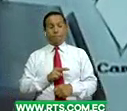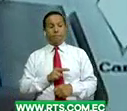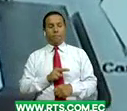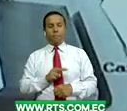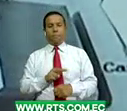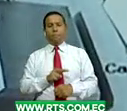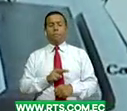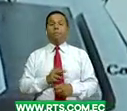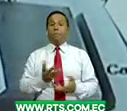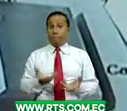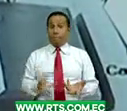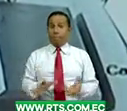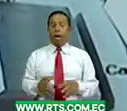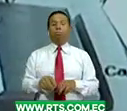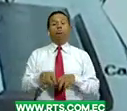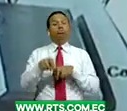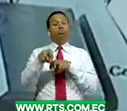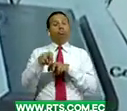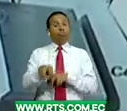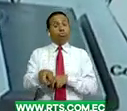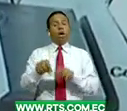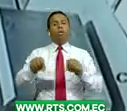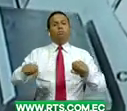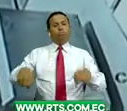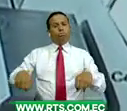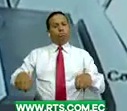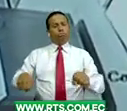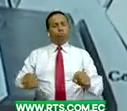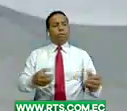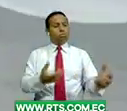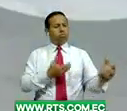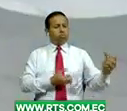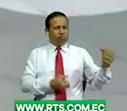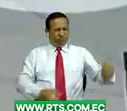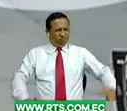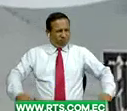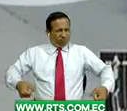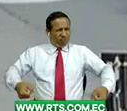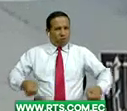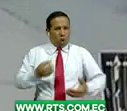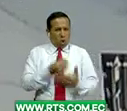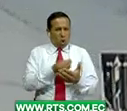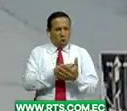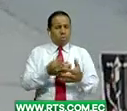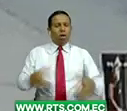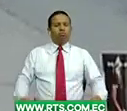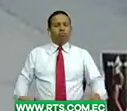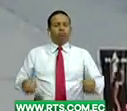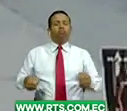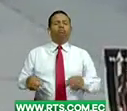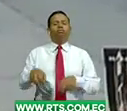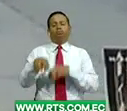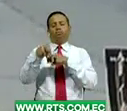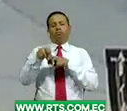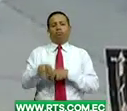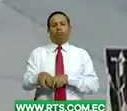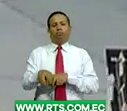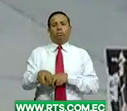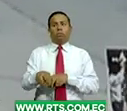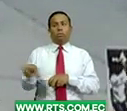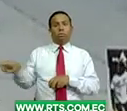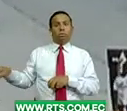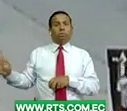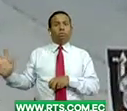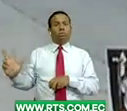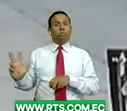Minutos después, los dueños de la moto salen con las compras realizadas y de inmediato, los tres desconocidos empezaron a cruzar